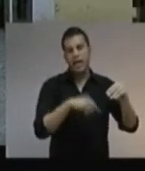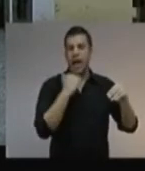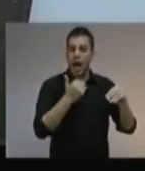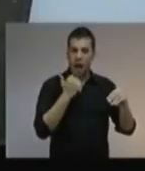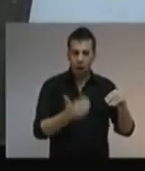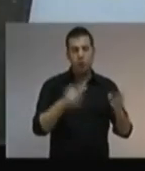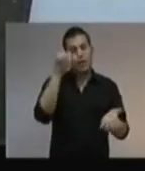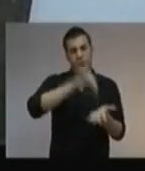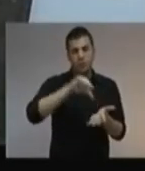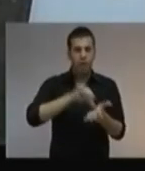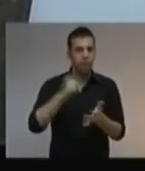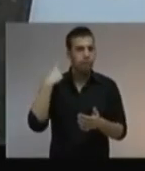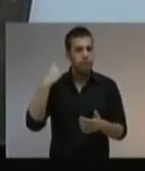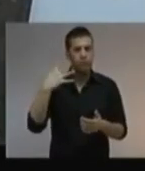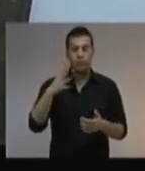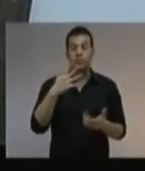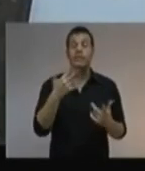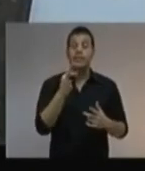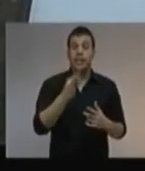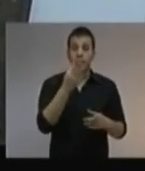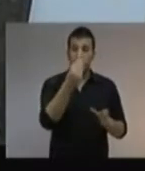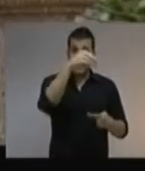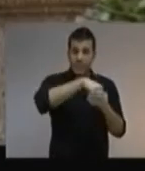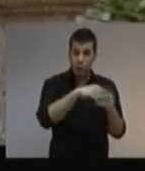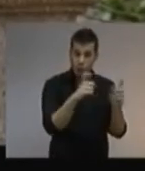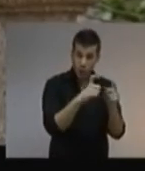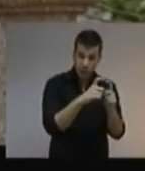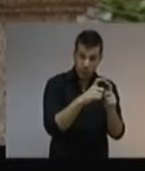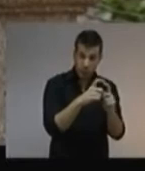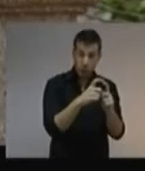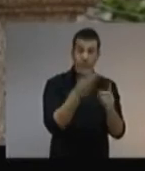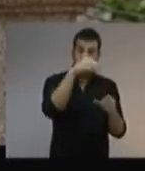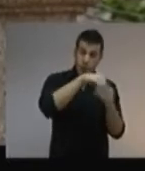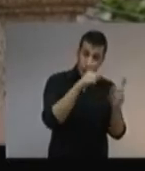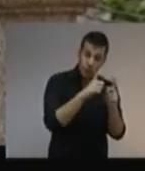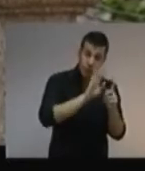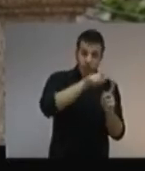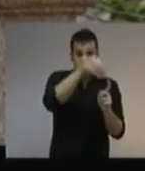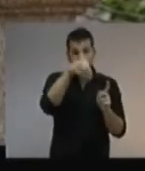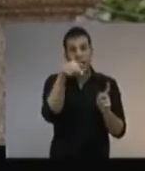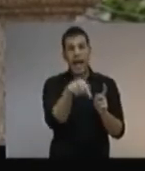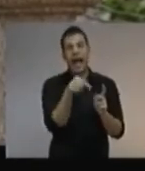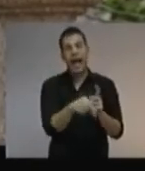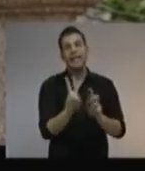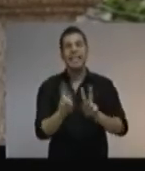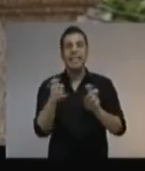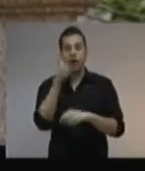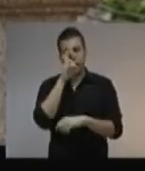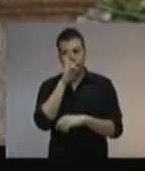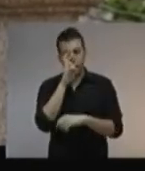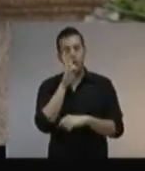edificio significativo en la ciudad y singular, puesto que el interior es marcadamente gótico, mientras que el exterior es totalmente